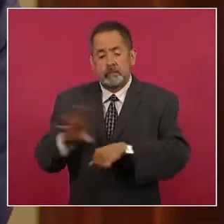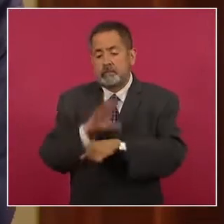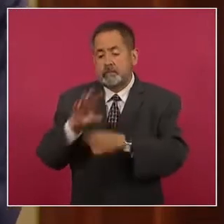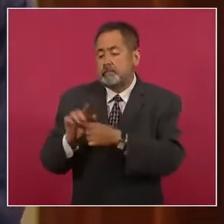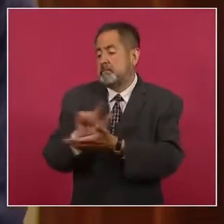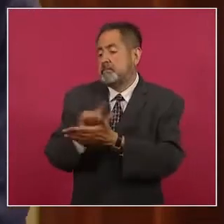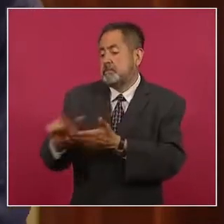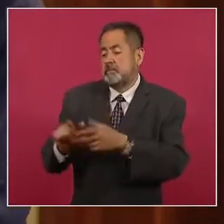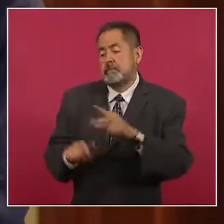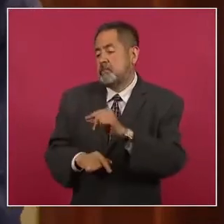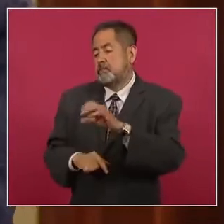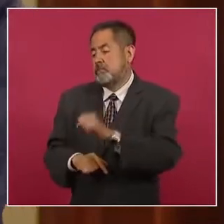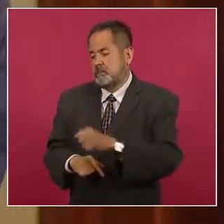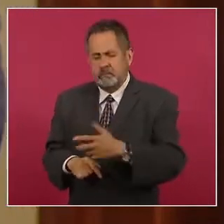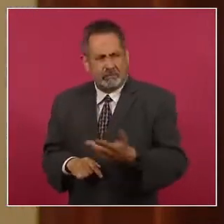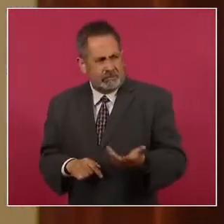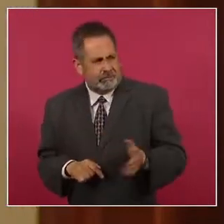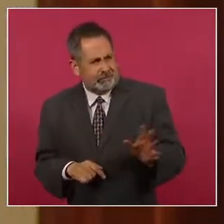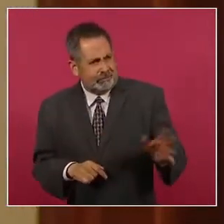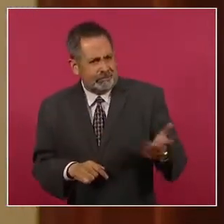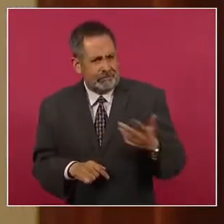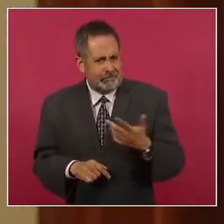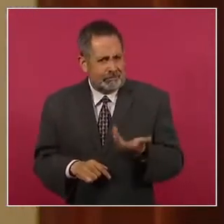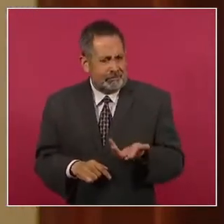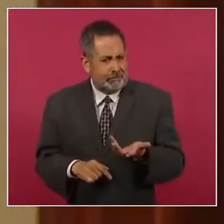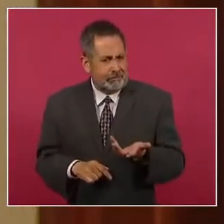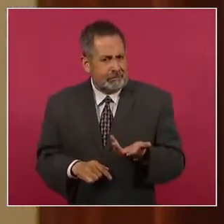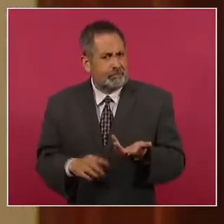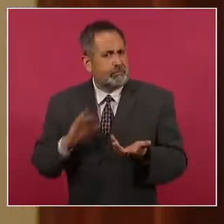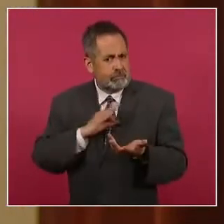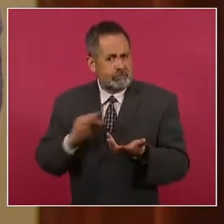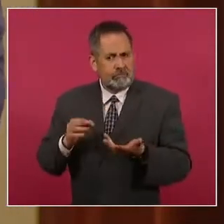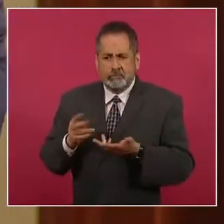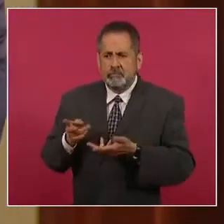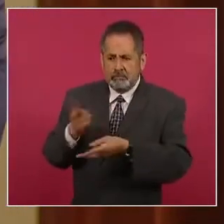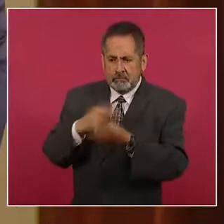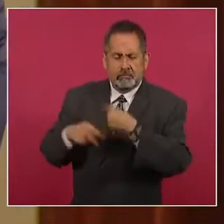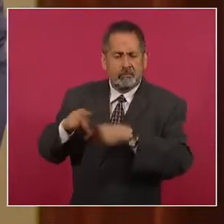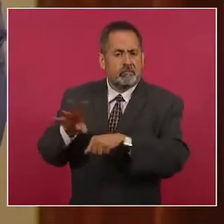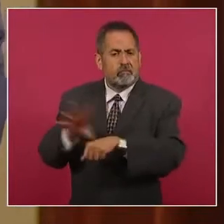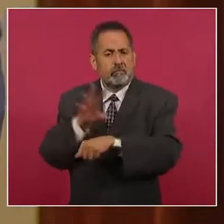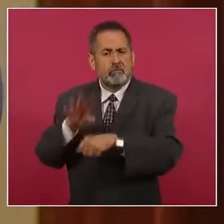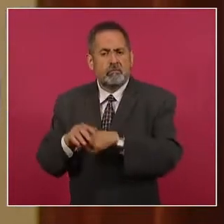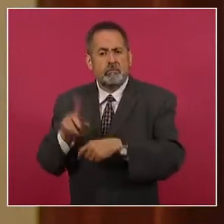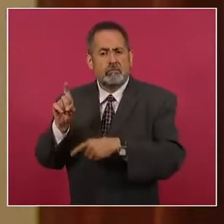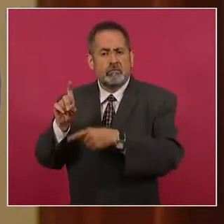el que se produjera energía en las hidroeléctricas.